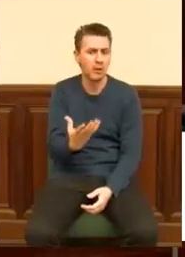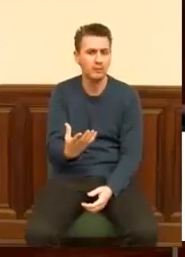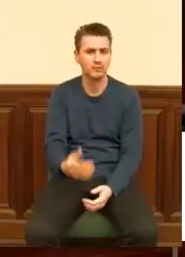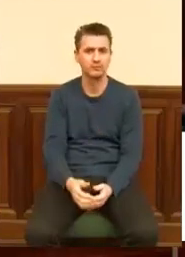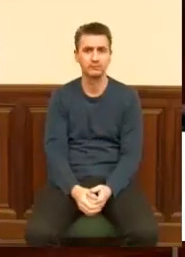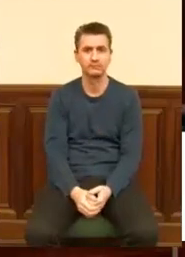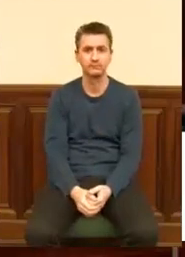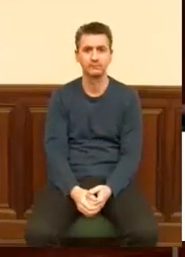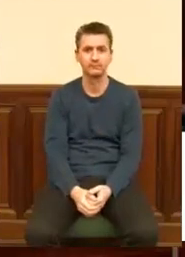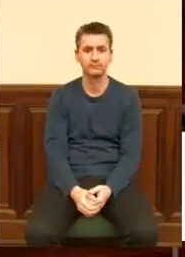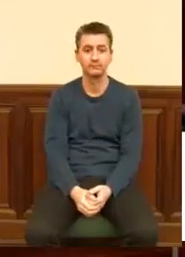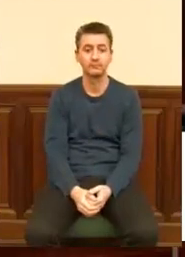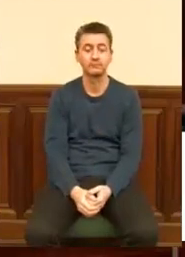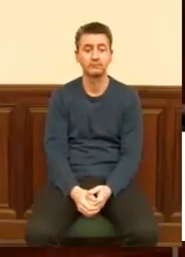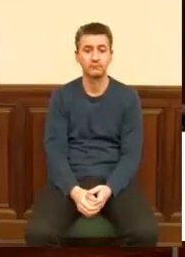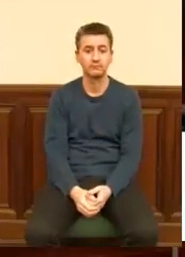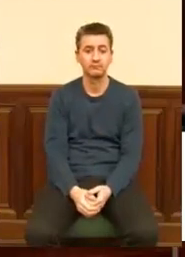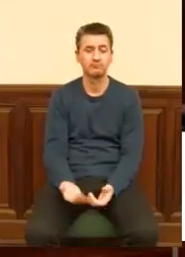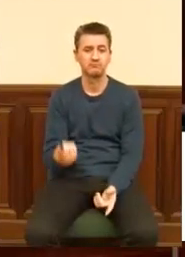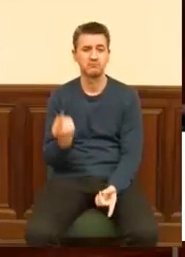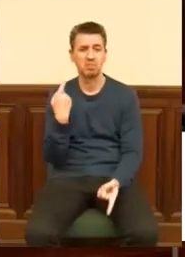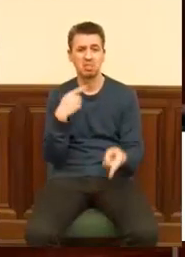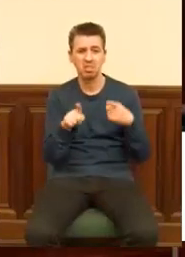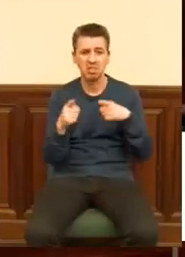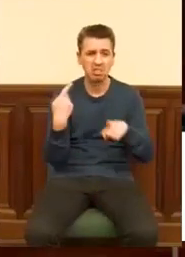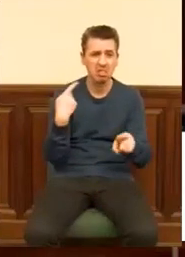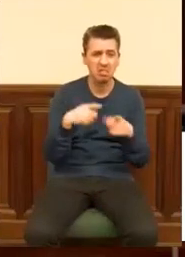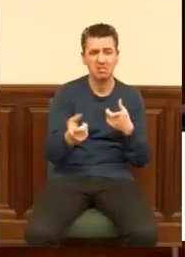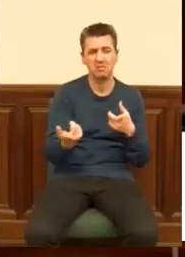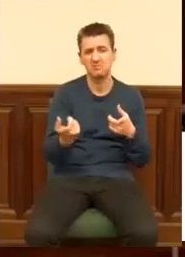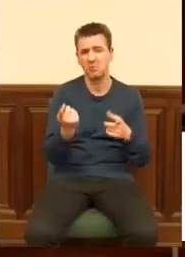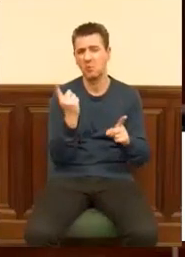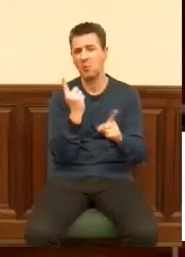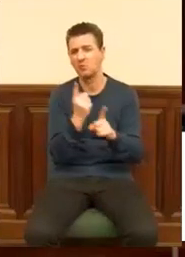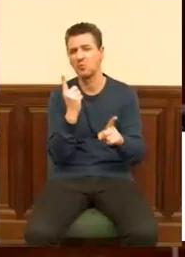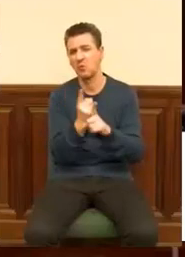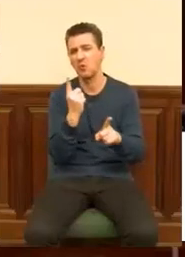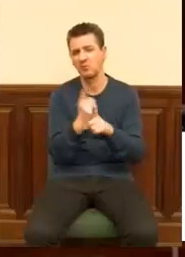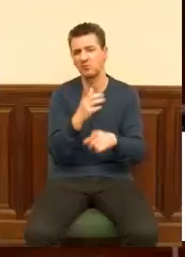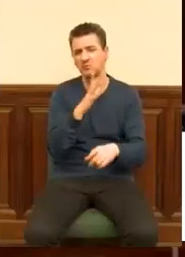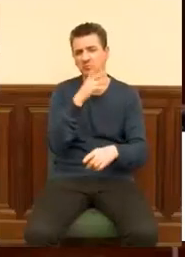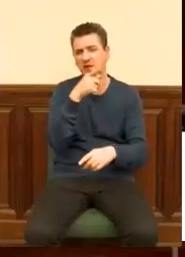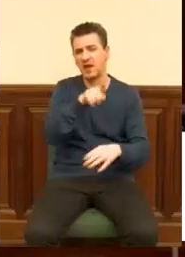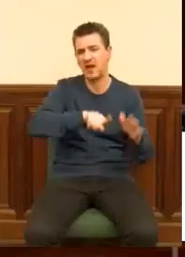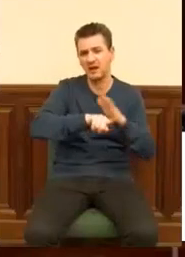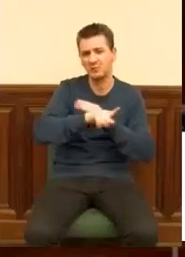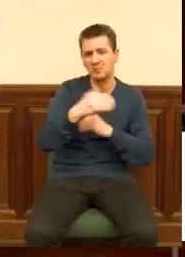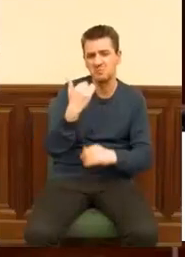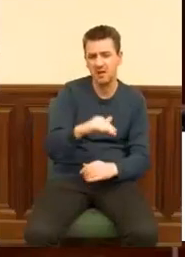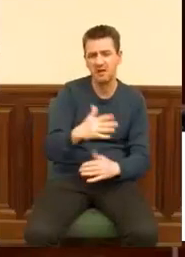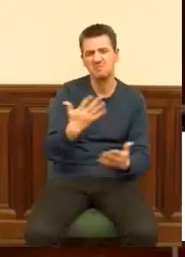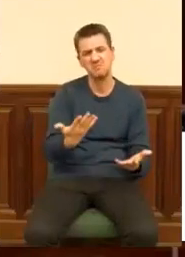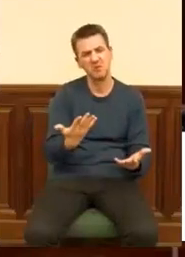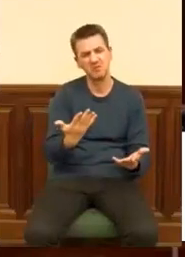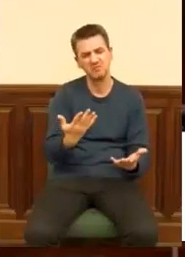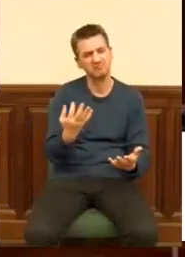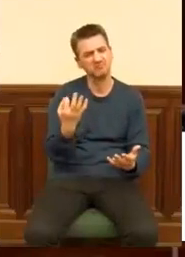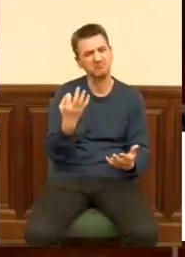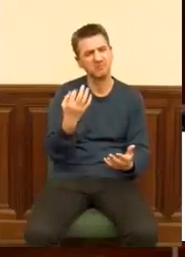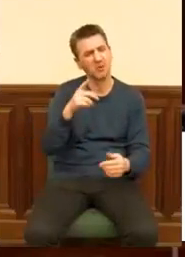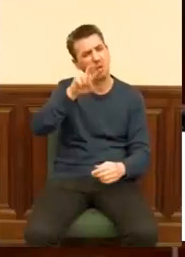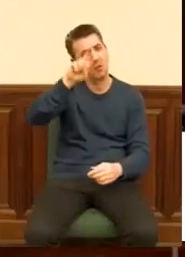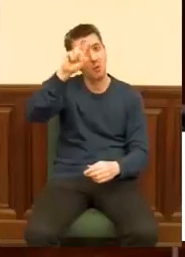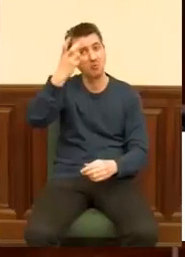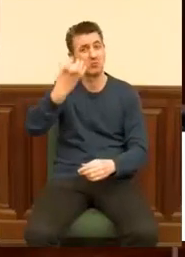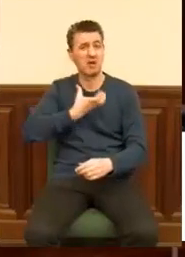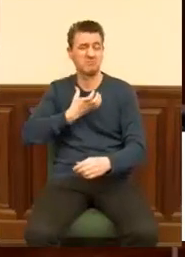que muchos de los reproches que se podrían hacer en términos de gestión se le podrían hacer a muchos otros ayuntamientos.